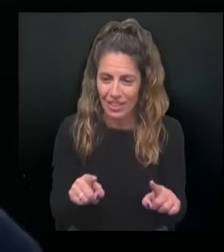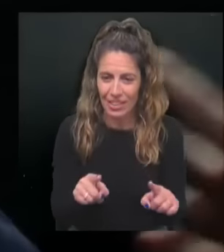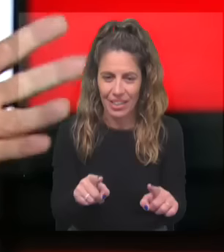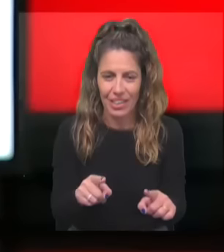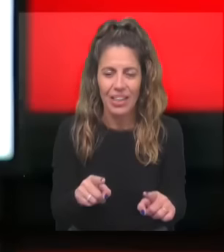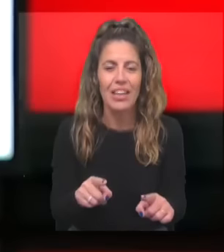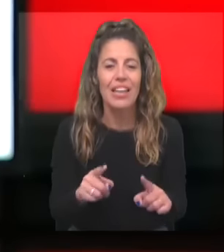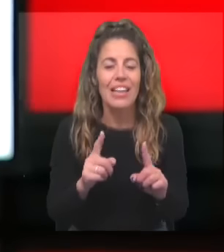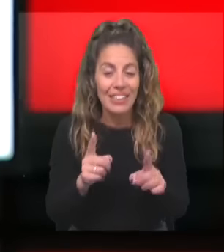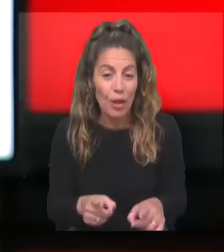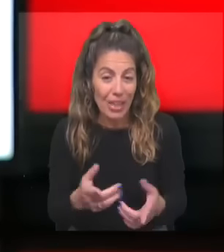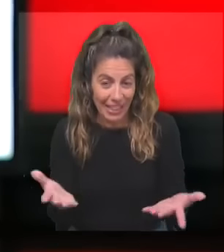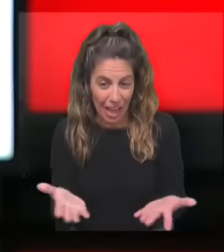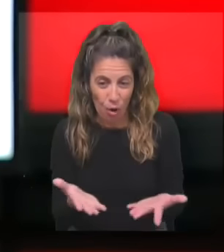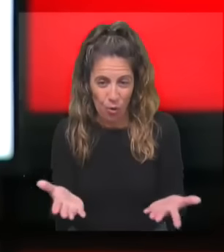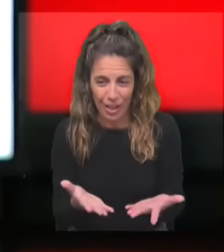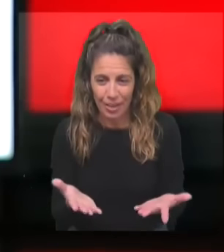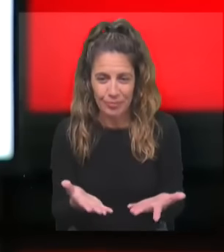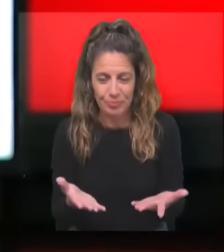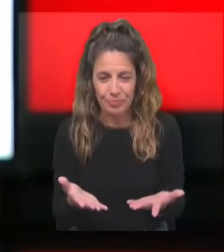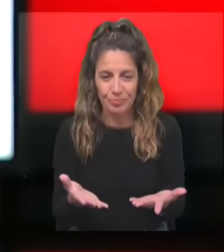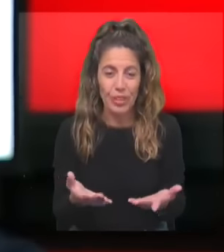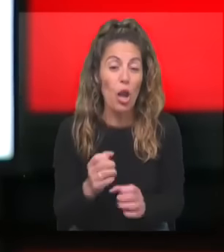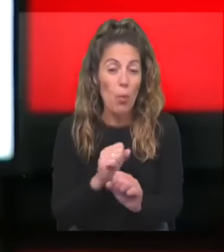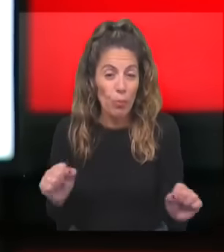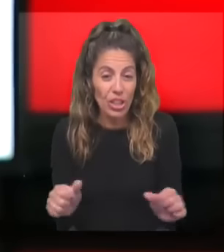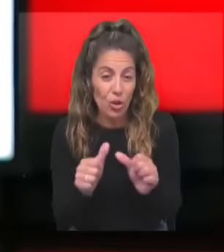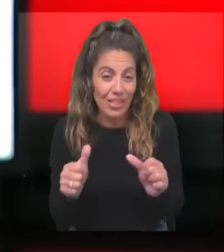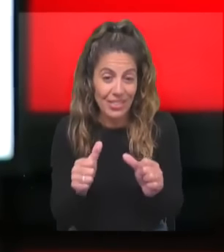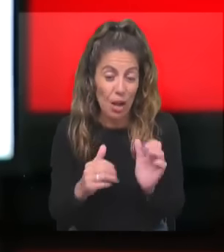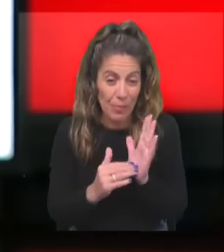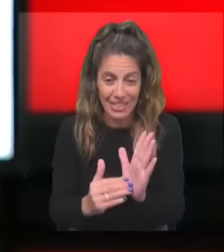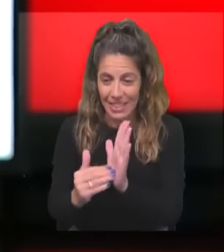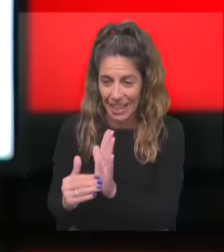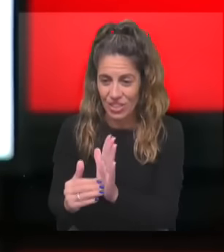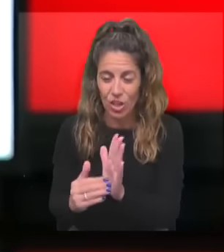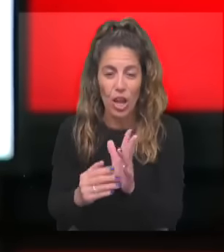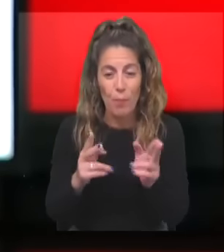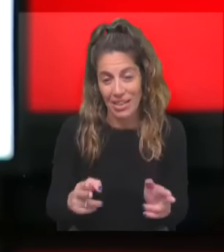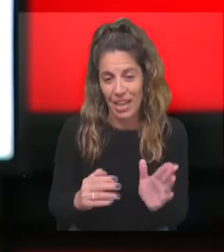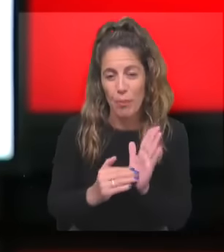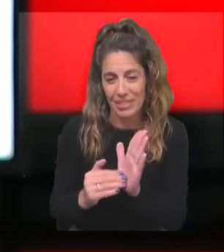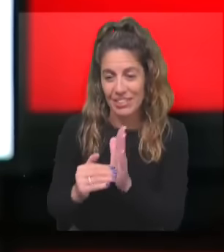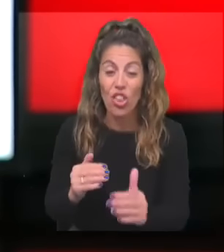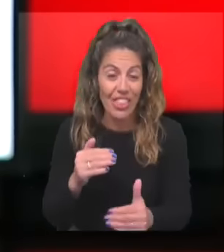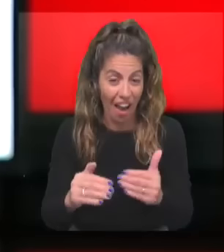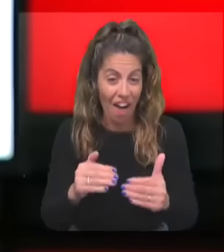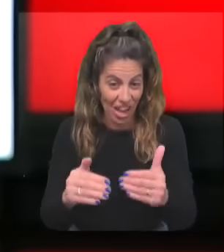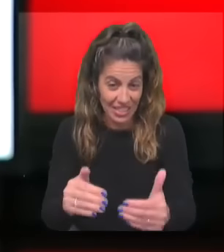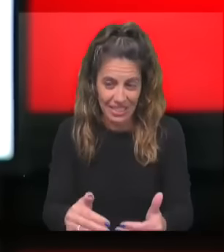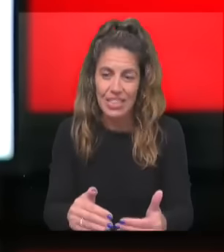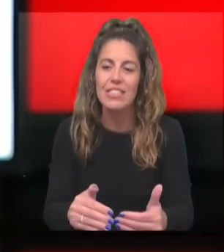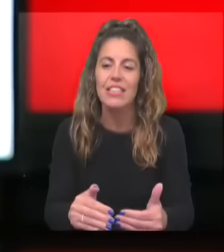Y por suerte, ahora hemos podido hacer algunas presentaciones parciales, de avances,